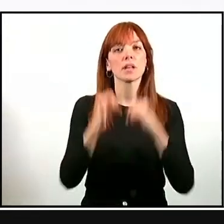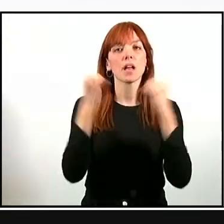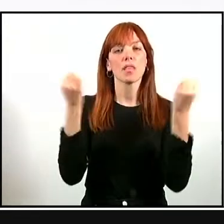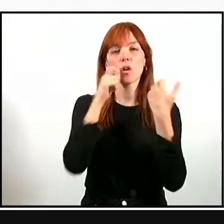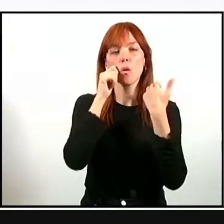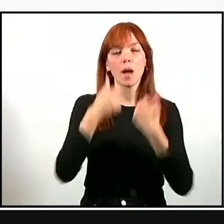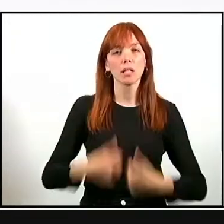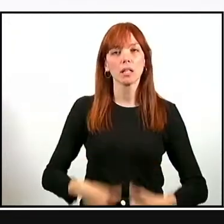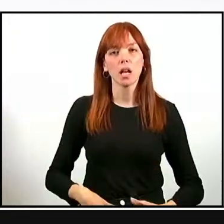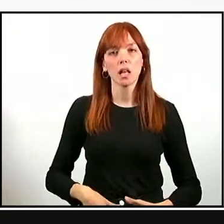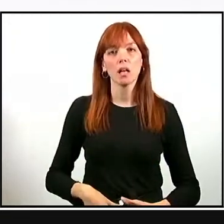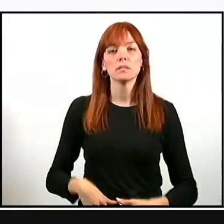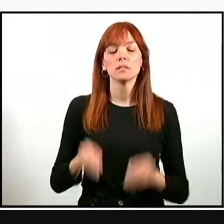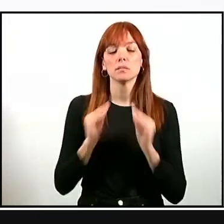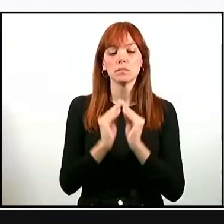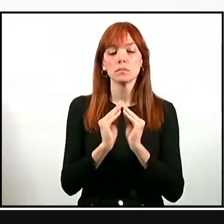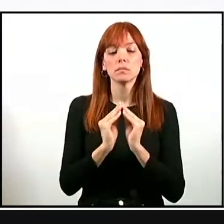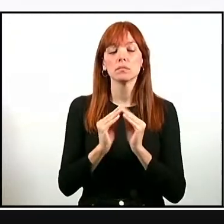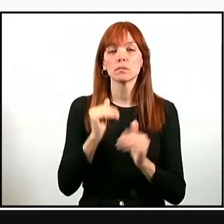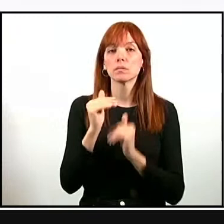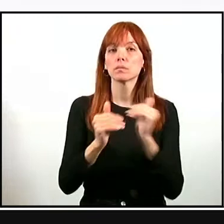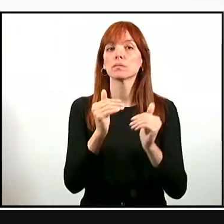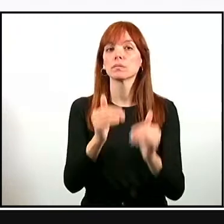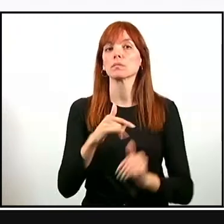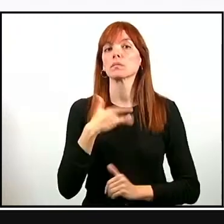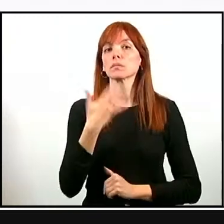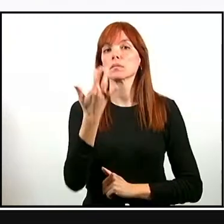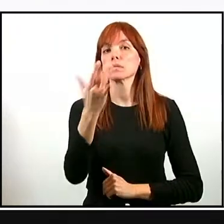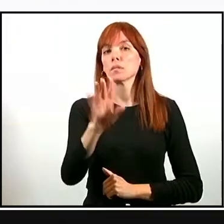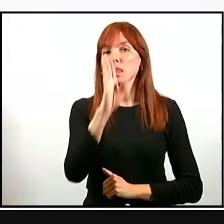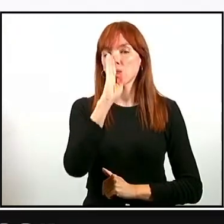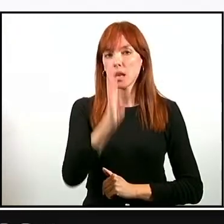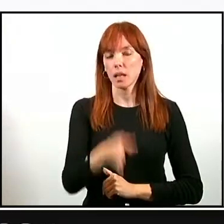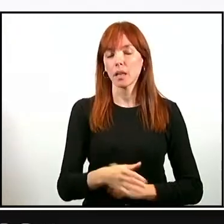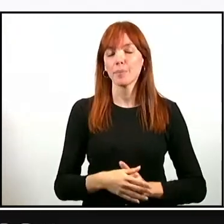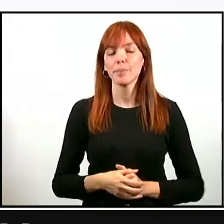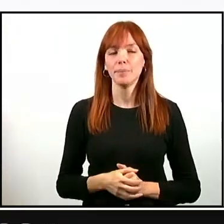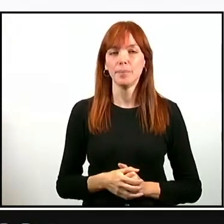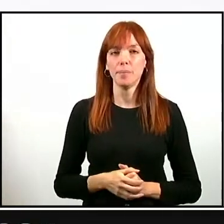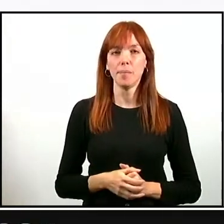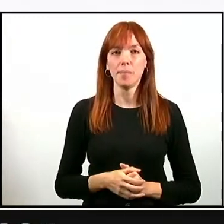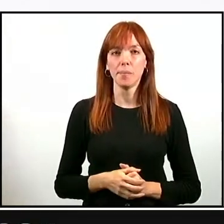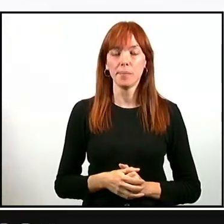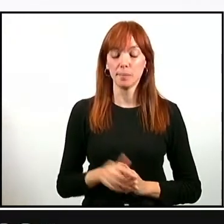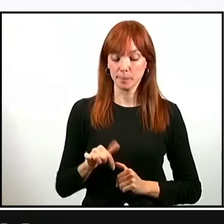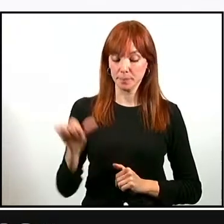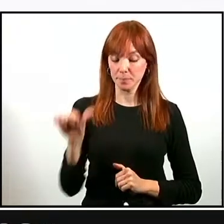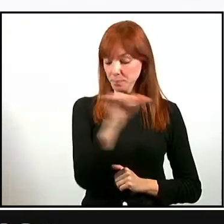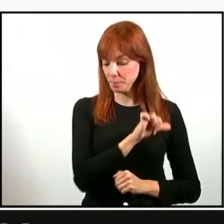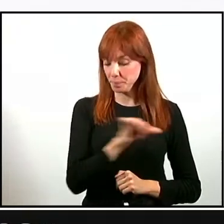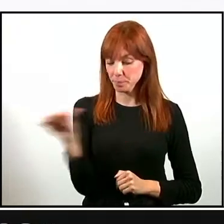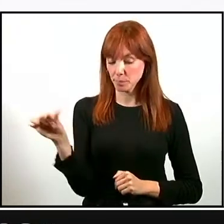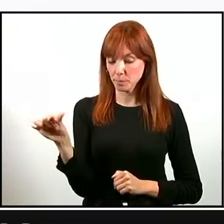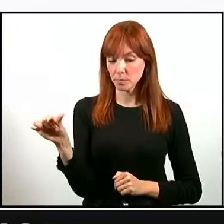humanitarias tramitadas por el procedimiento de concesión directa. Esta semana